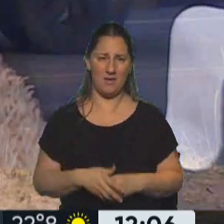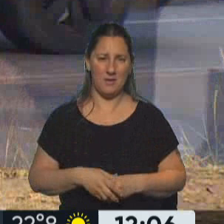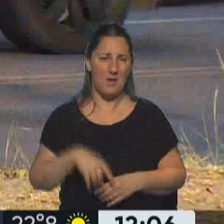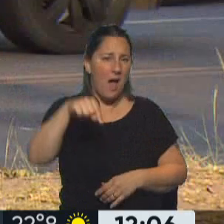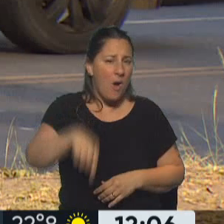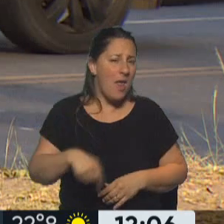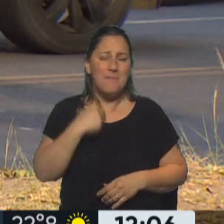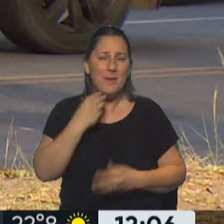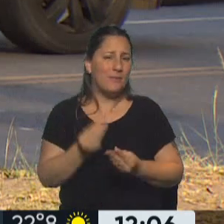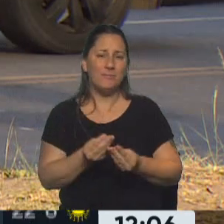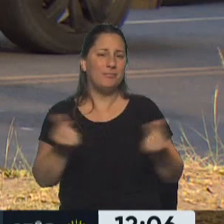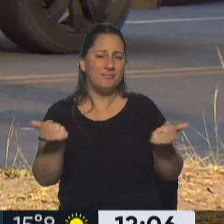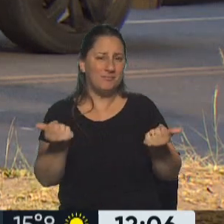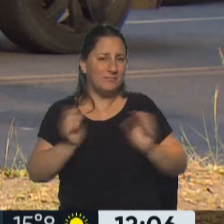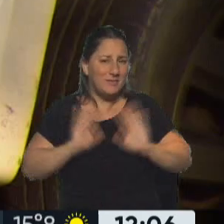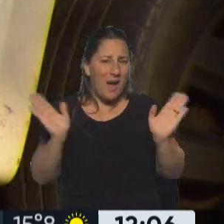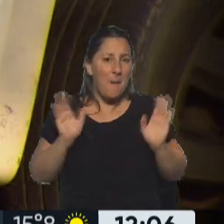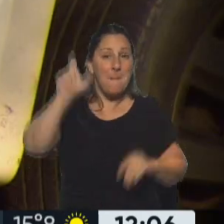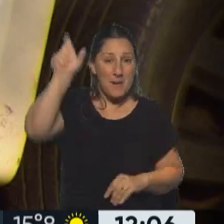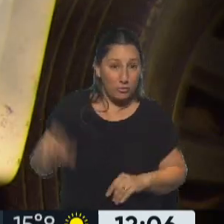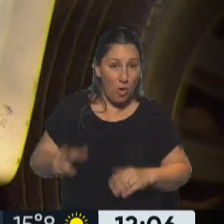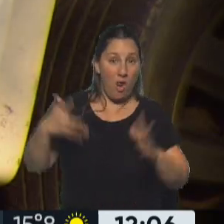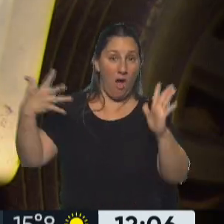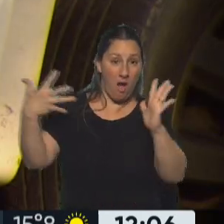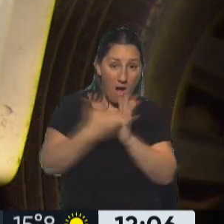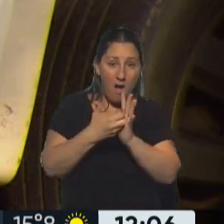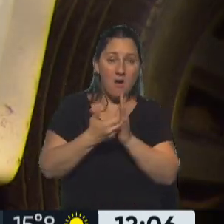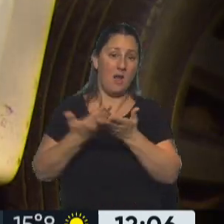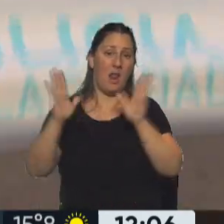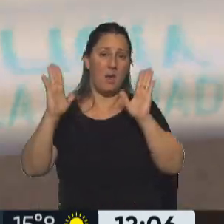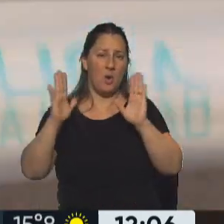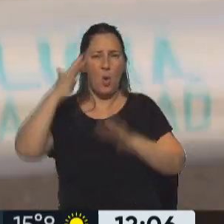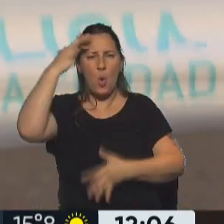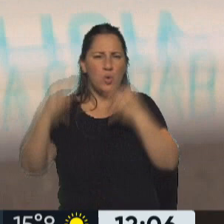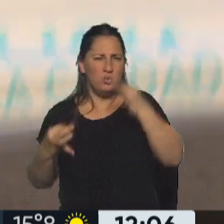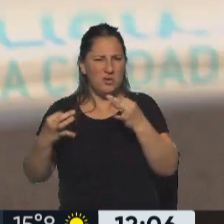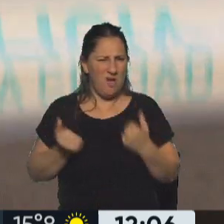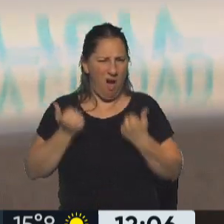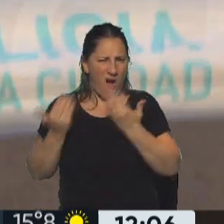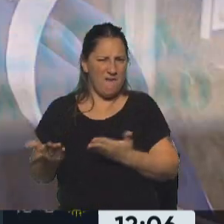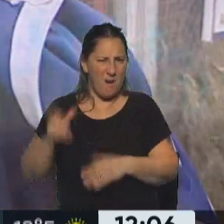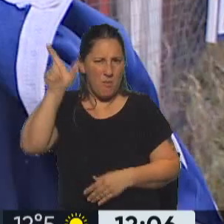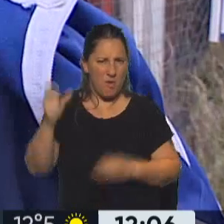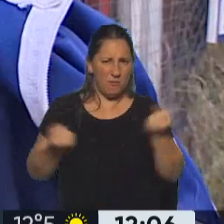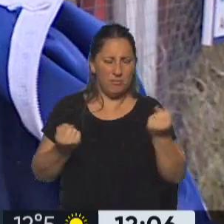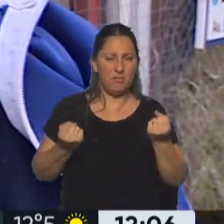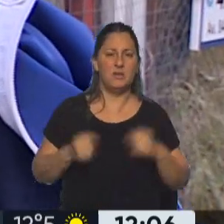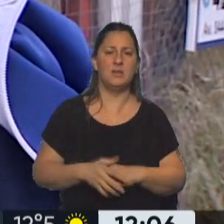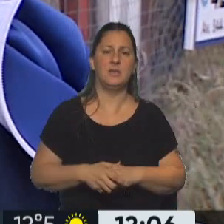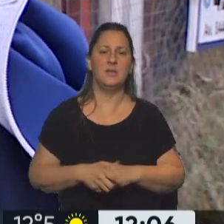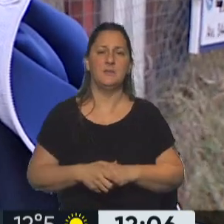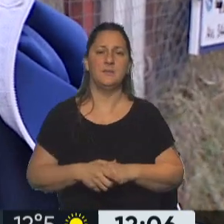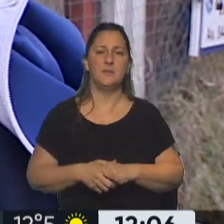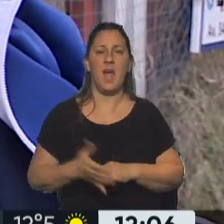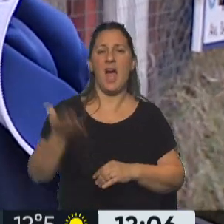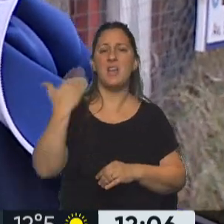me lo devuelve? Hasta esa persona ahora está suelta. ¿Por qué la justicia está a favor de ellos? Los familiares de la persona. Nos